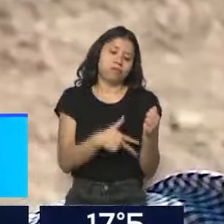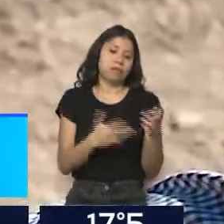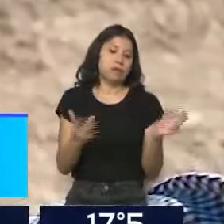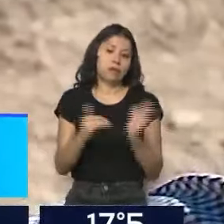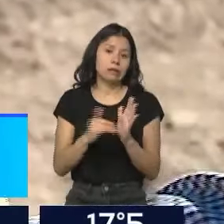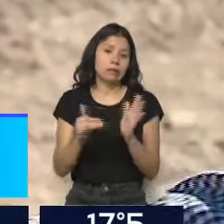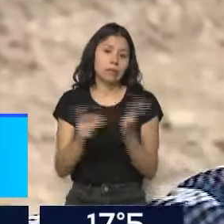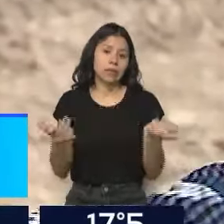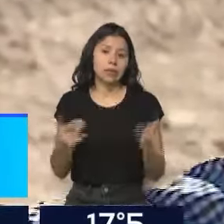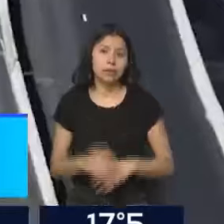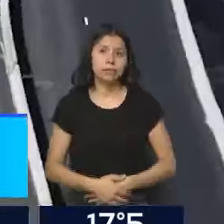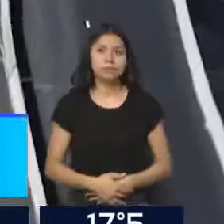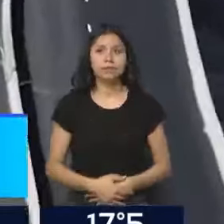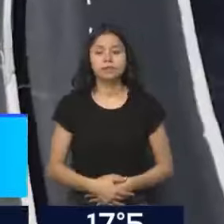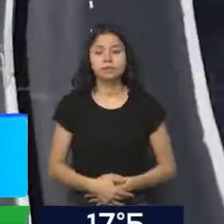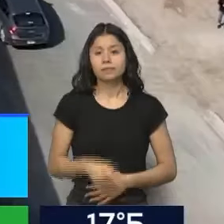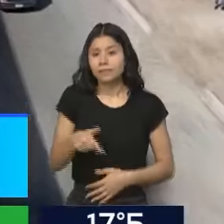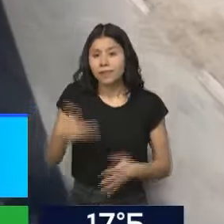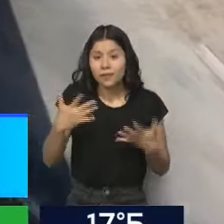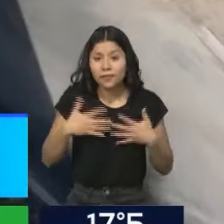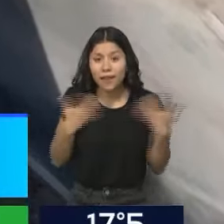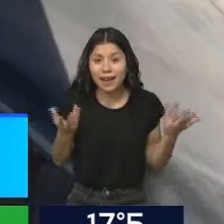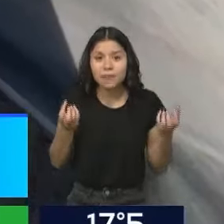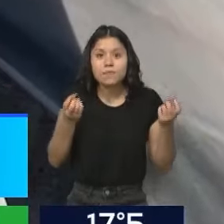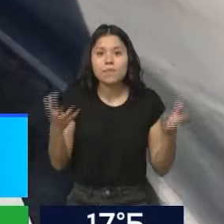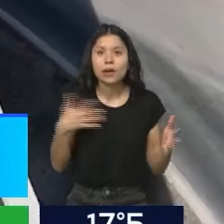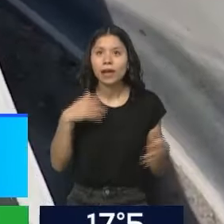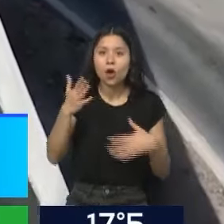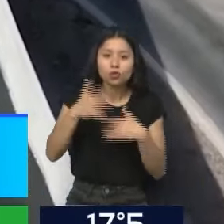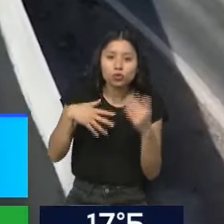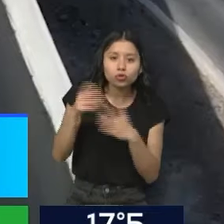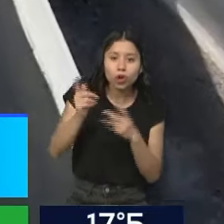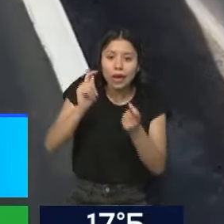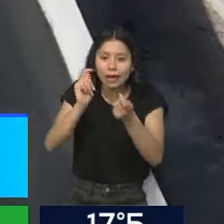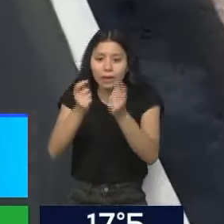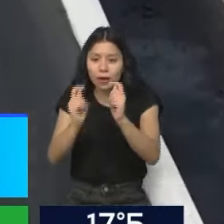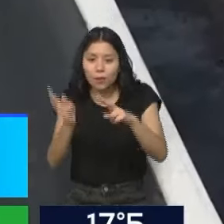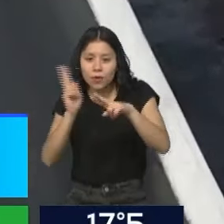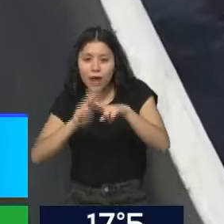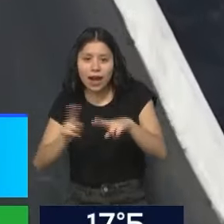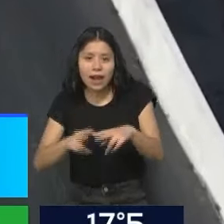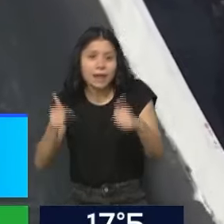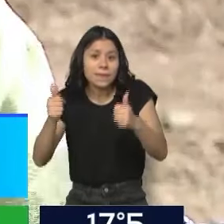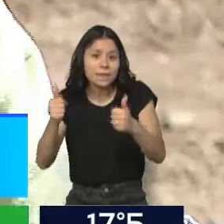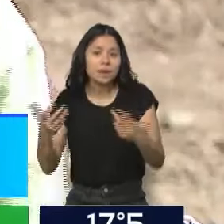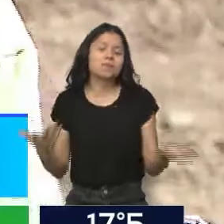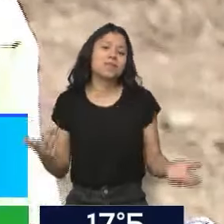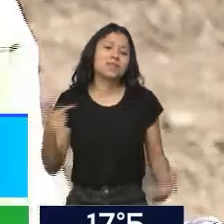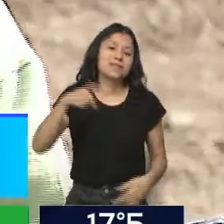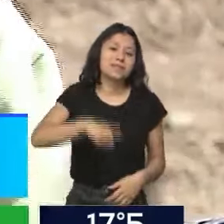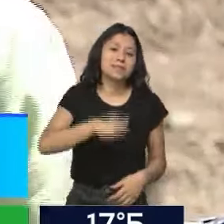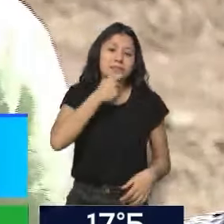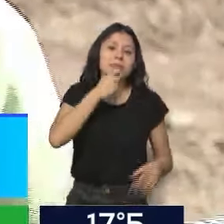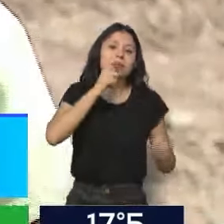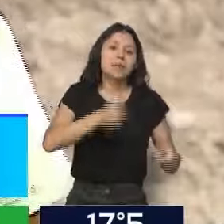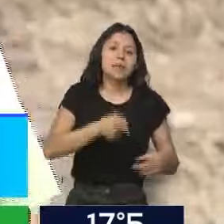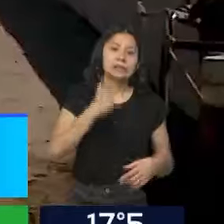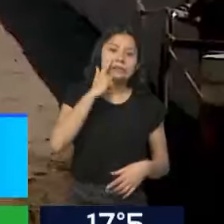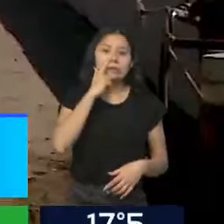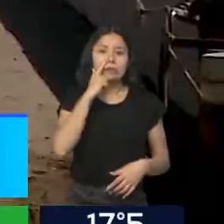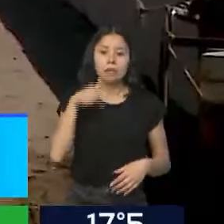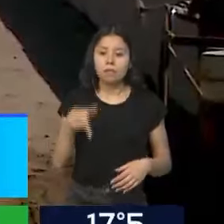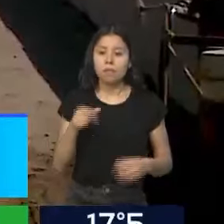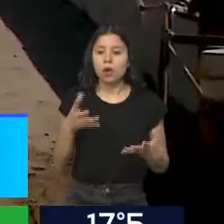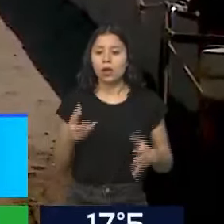viendo los cambios y por otra, claro, es incómodo subir y estar pasando todos estos montículos, ¿no?